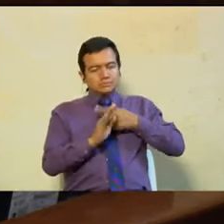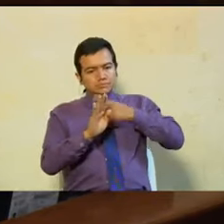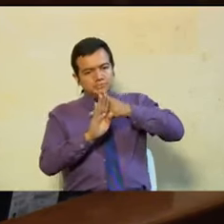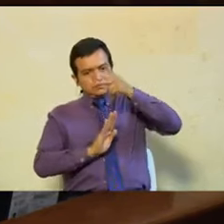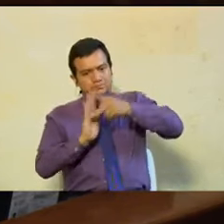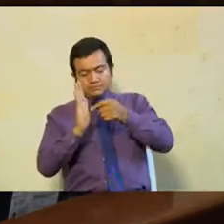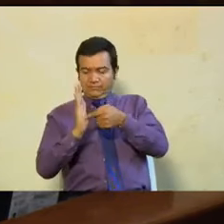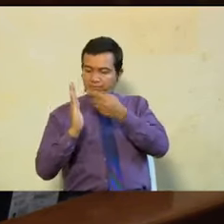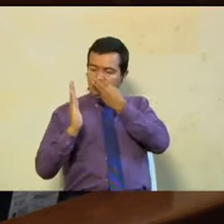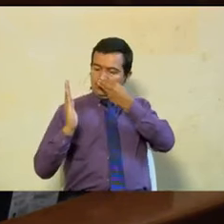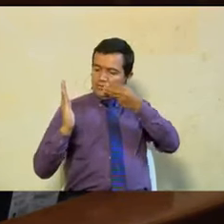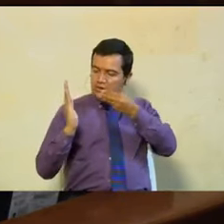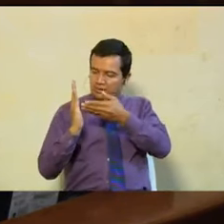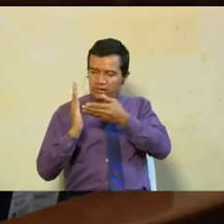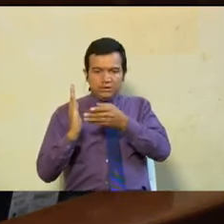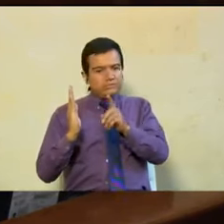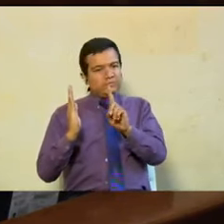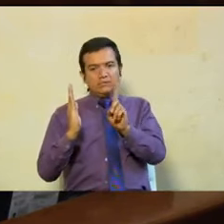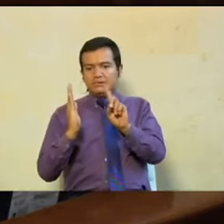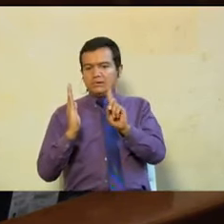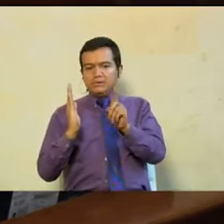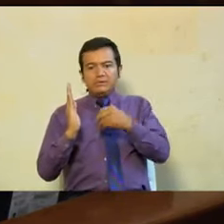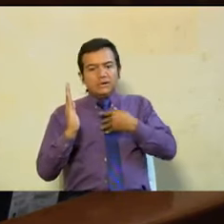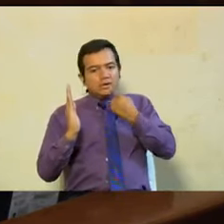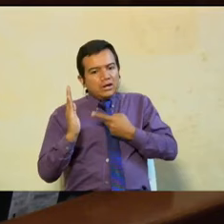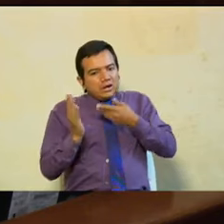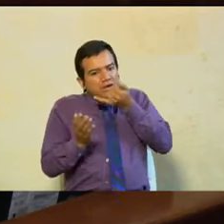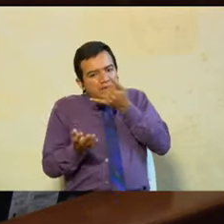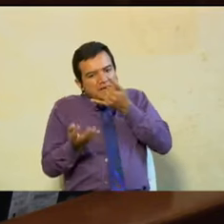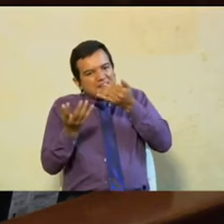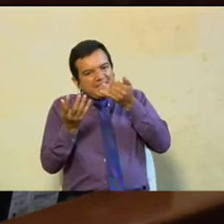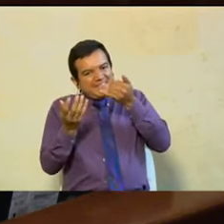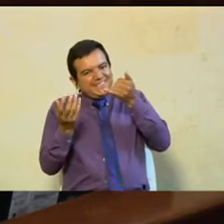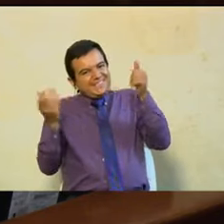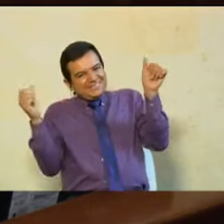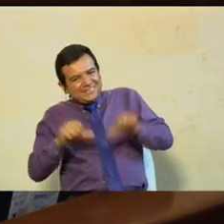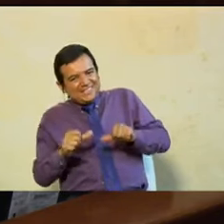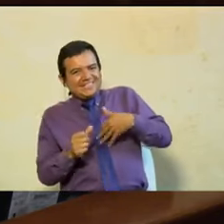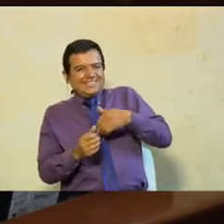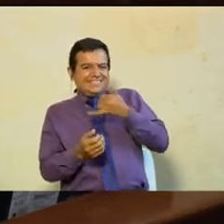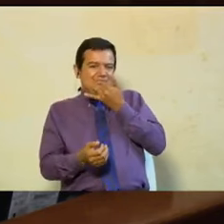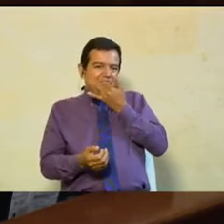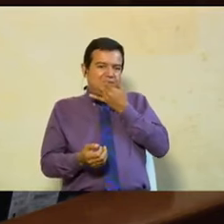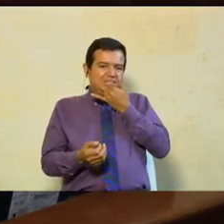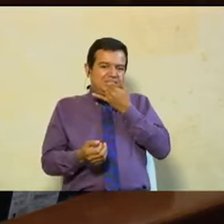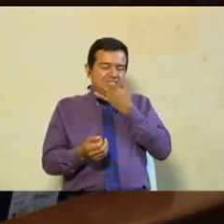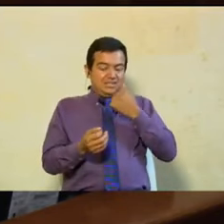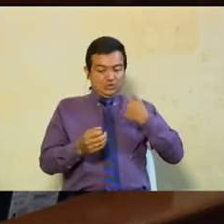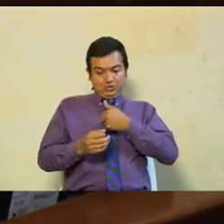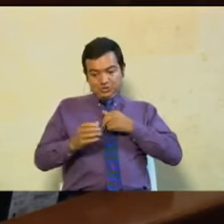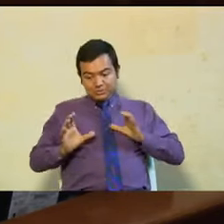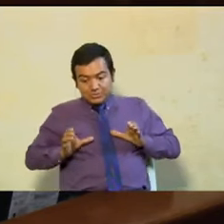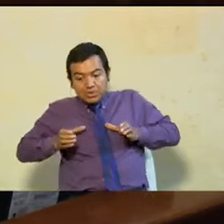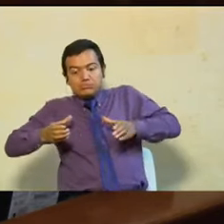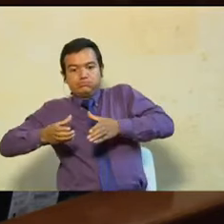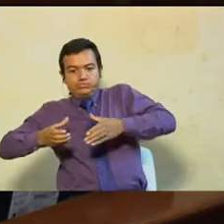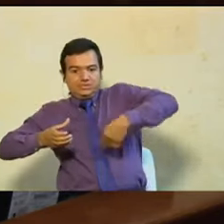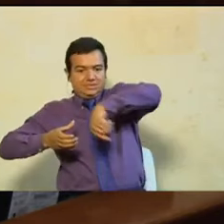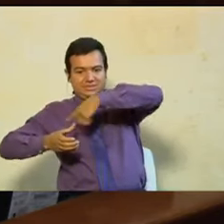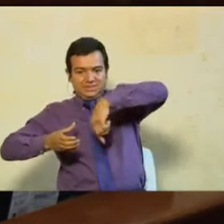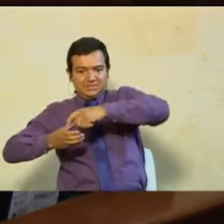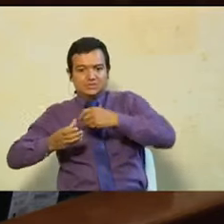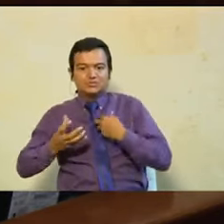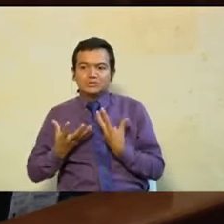malo lo que estoy diciendo es que va mal causado y que queríamos lo que quería la comisión y sobre esa